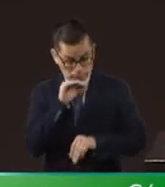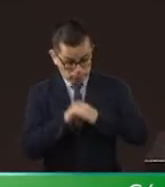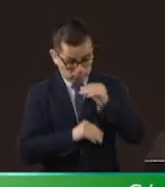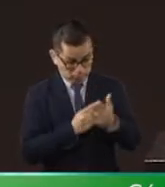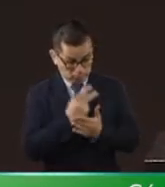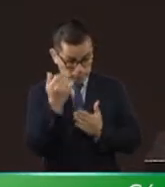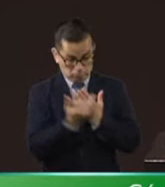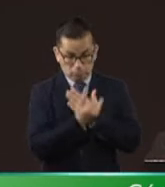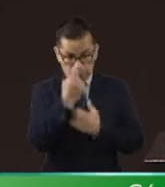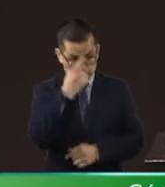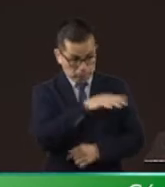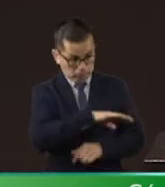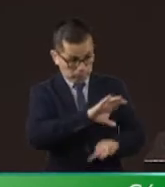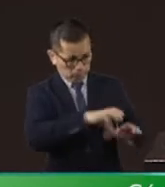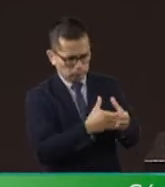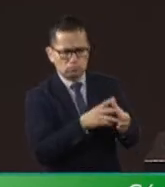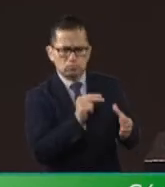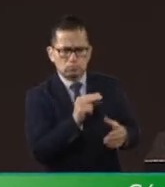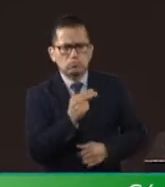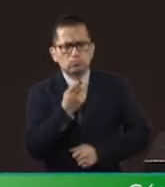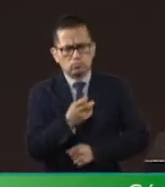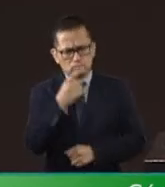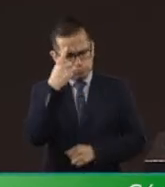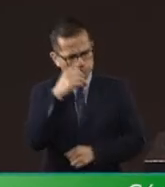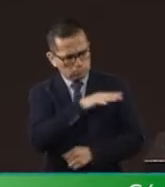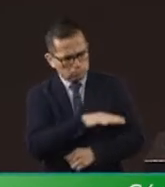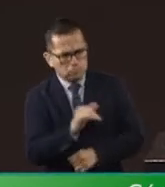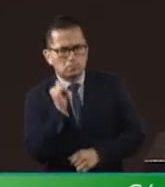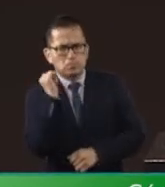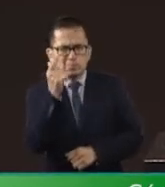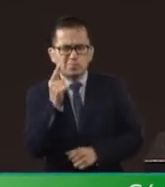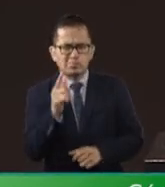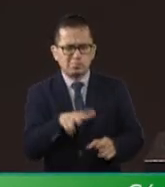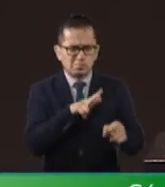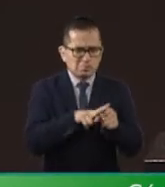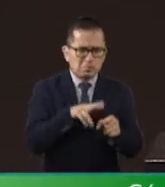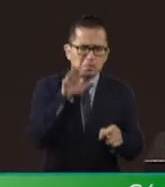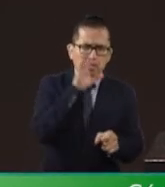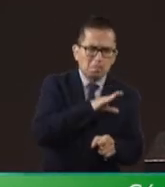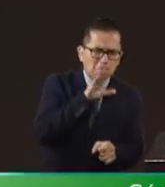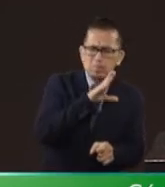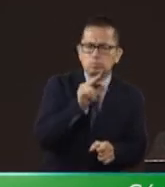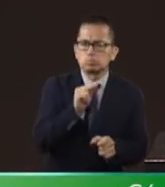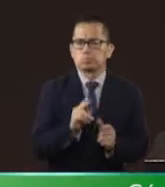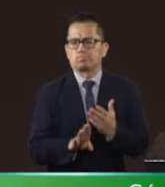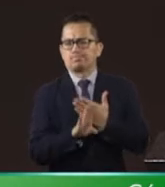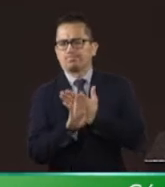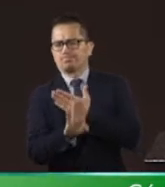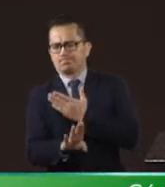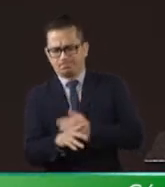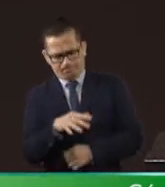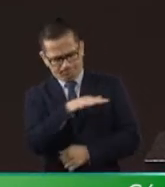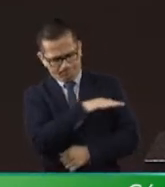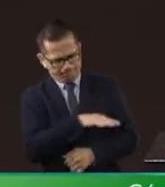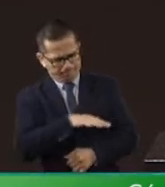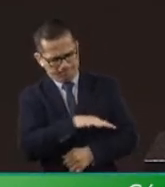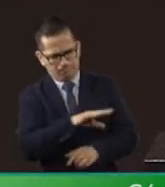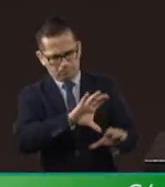en la comunidad, con el objetivo de eliminar afectaciones ambientales en cualquier desarrollo con asentamientos